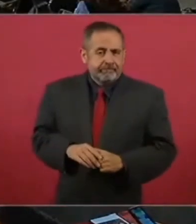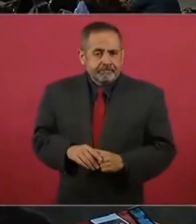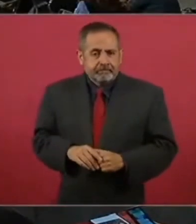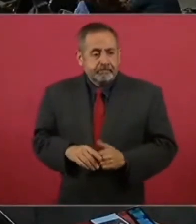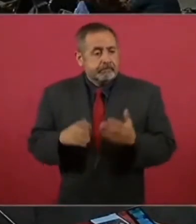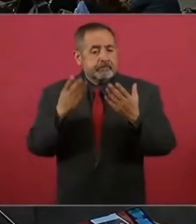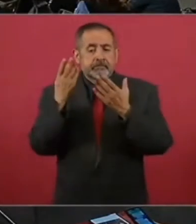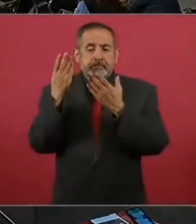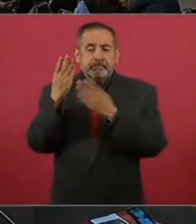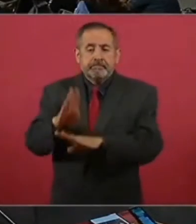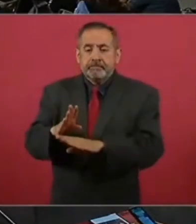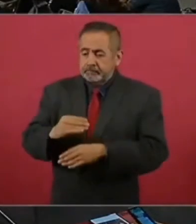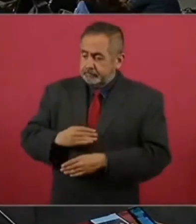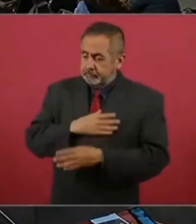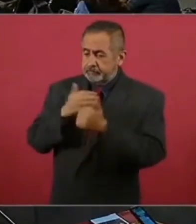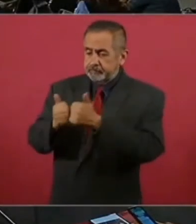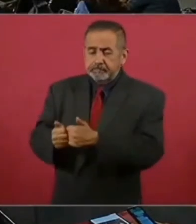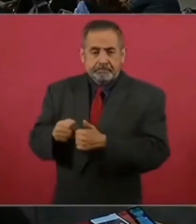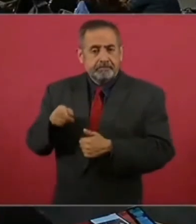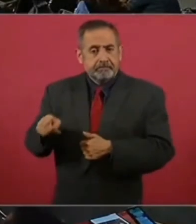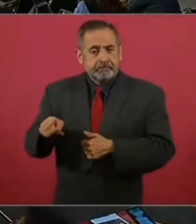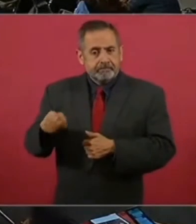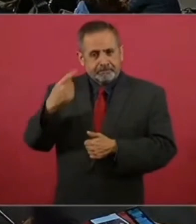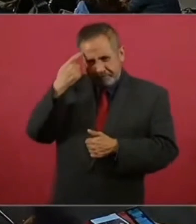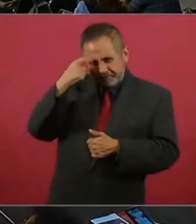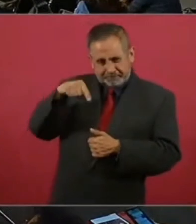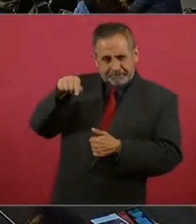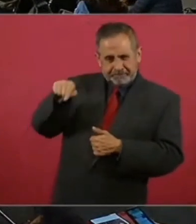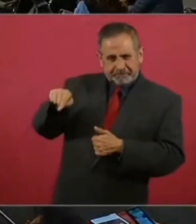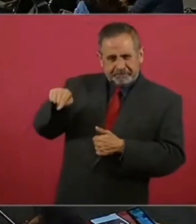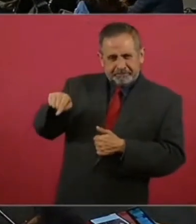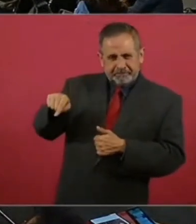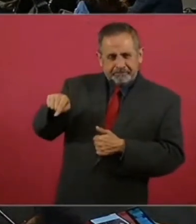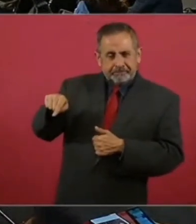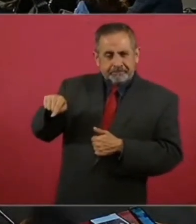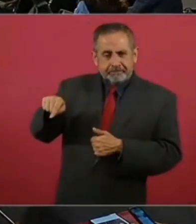que el Banco del Bienestar reciba